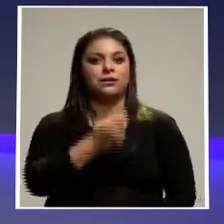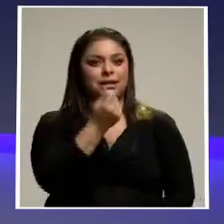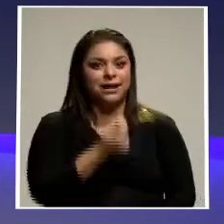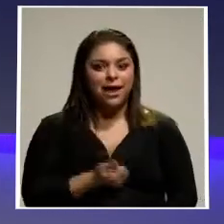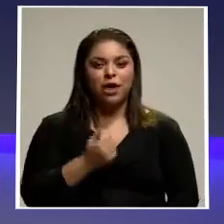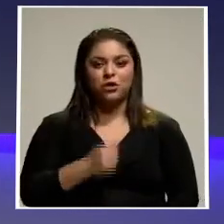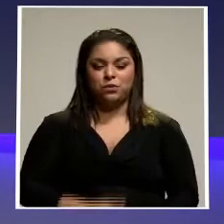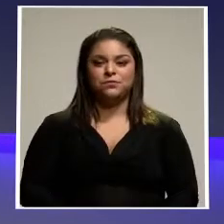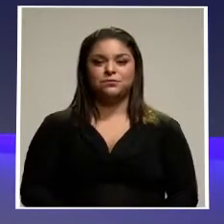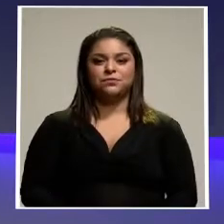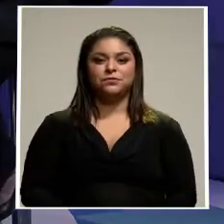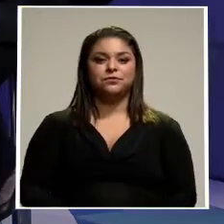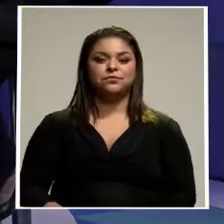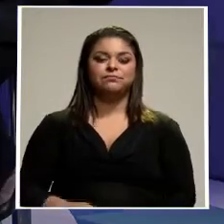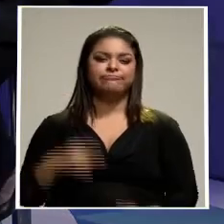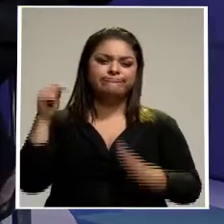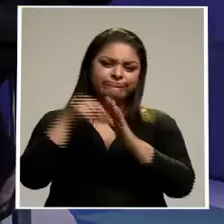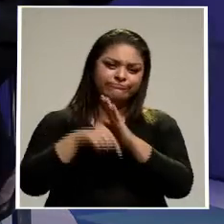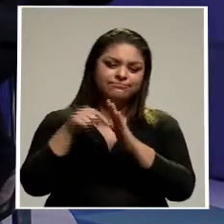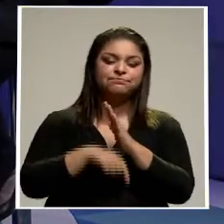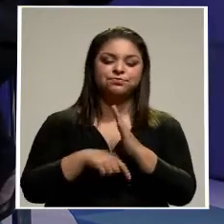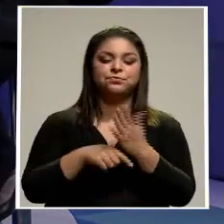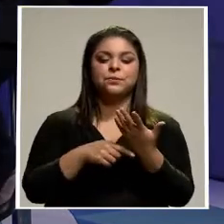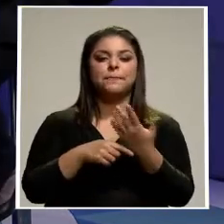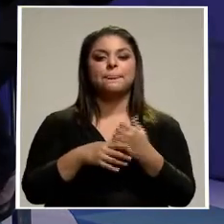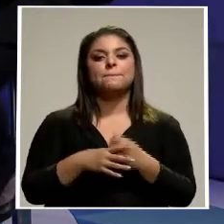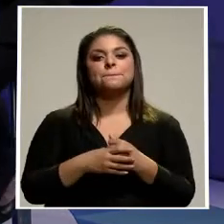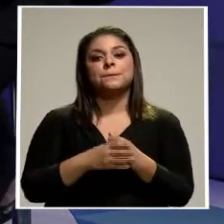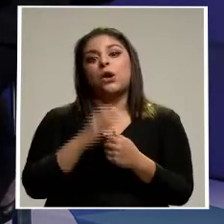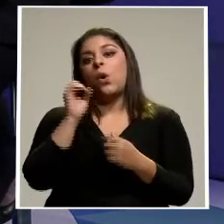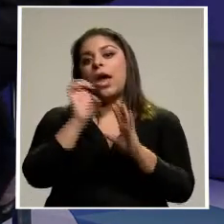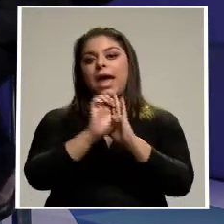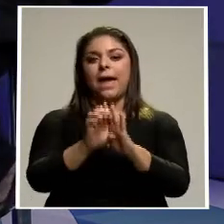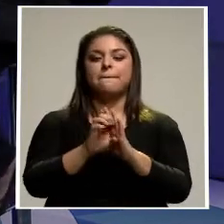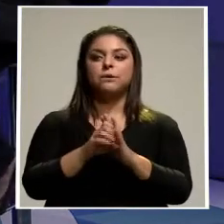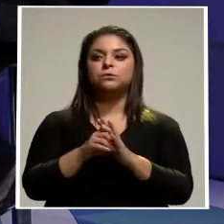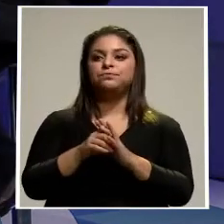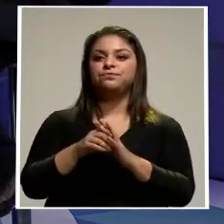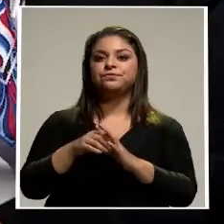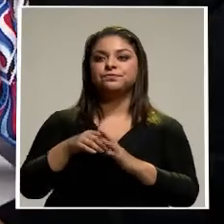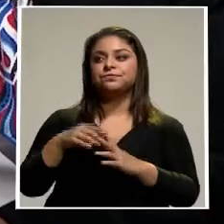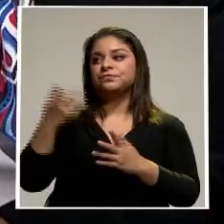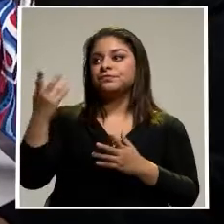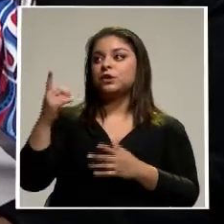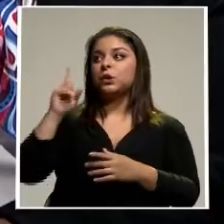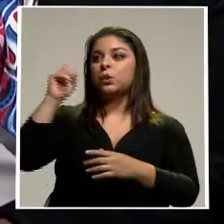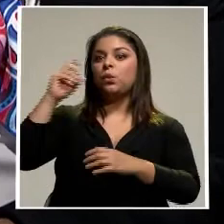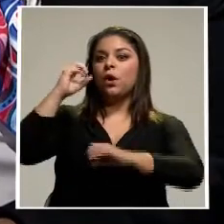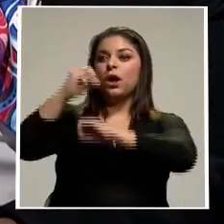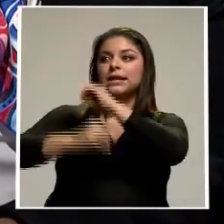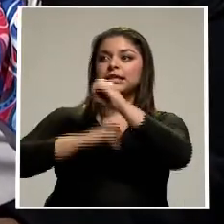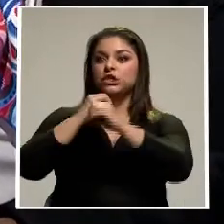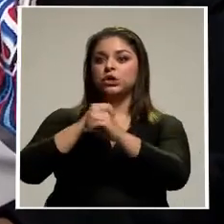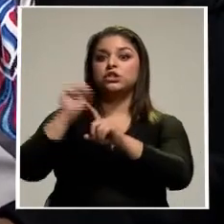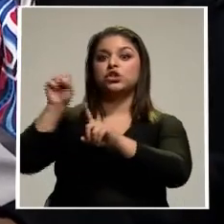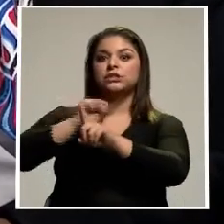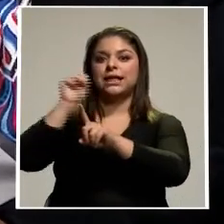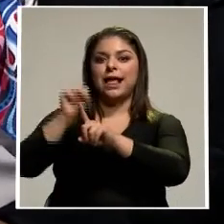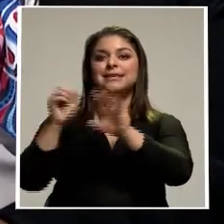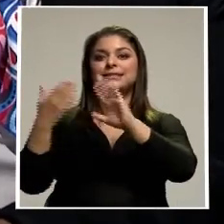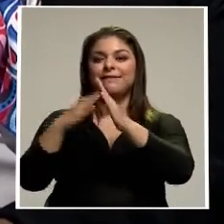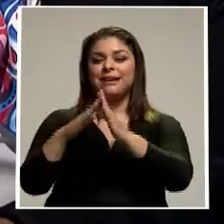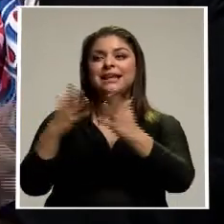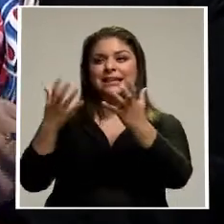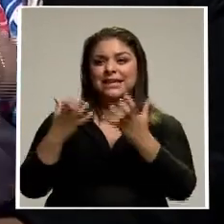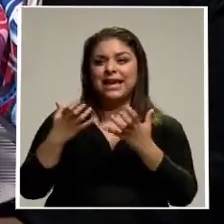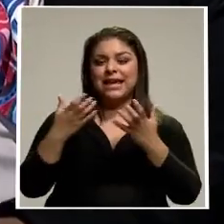Eso es kafkiano completamente. O en su defecto ser representado por organizaciones de la sociedad civil si quieren llevar